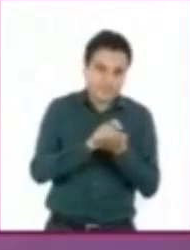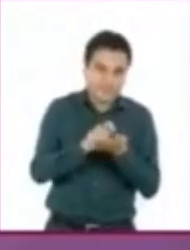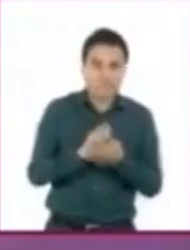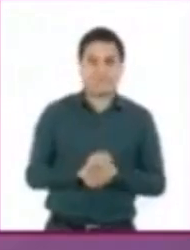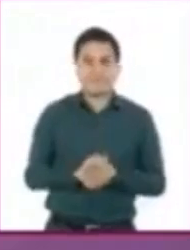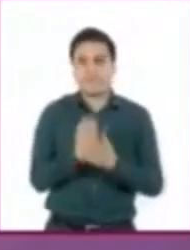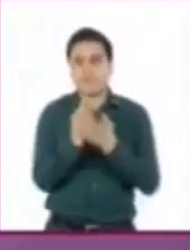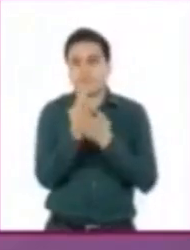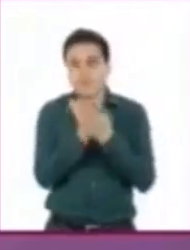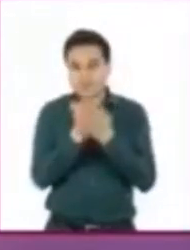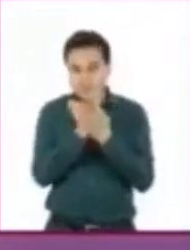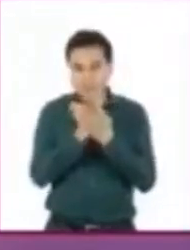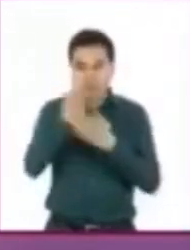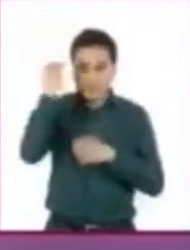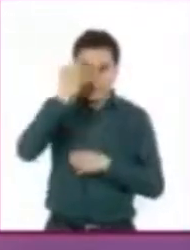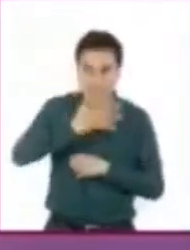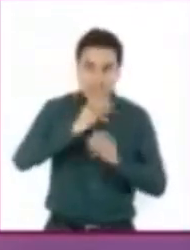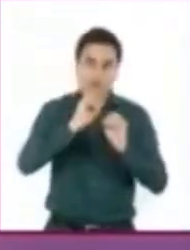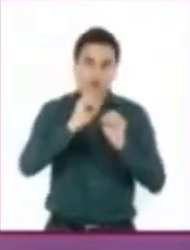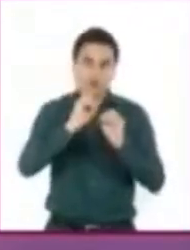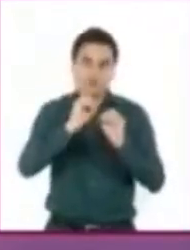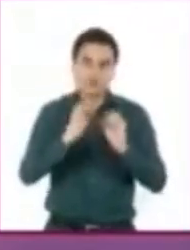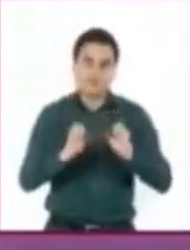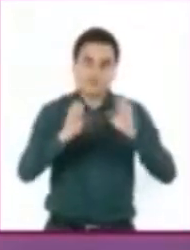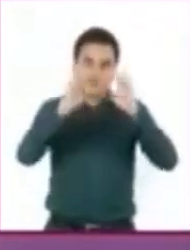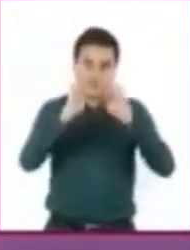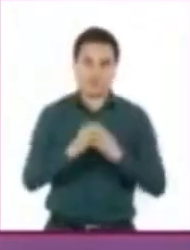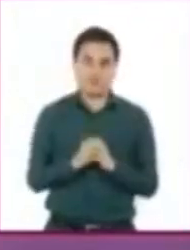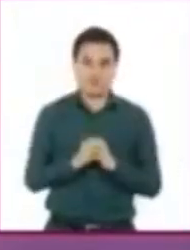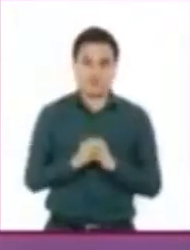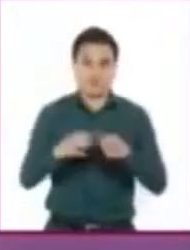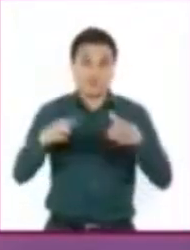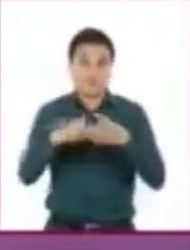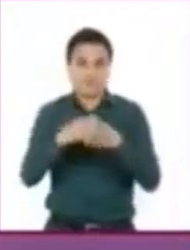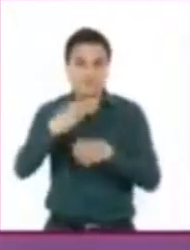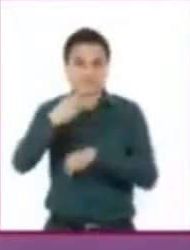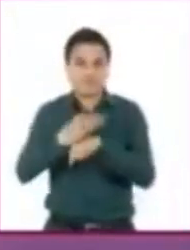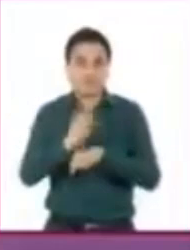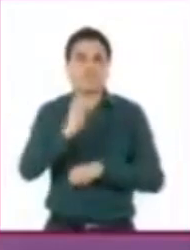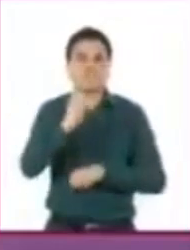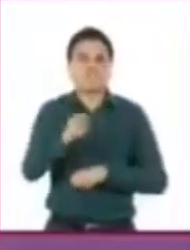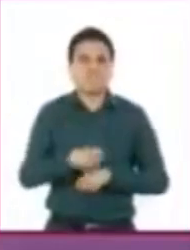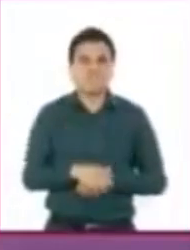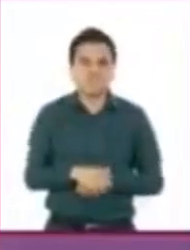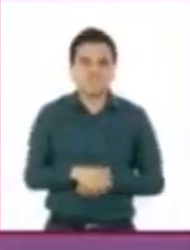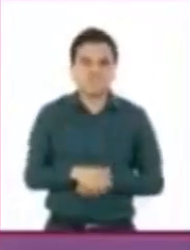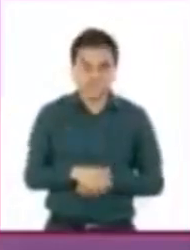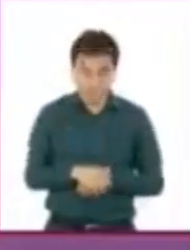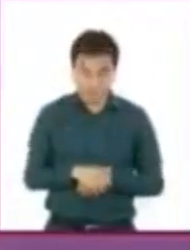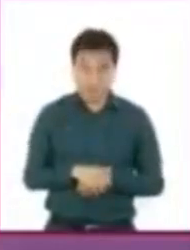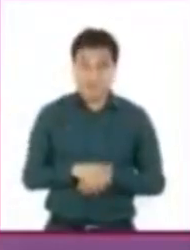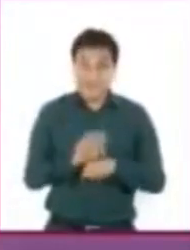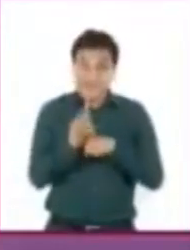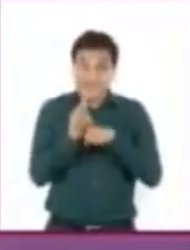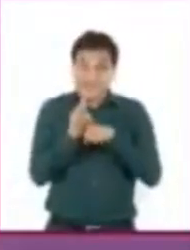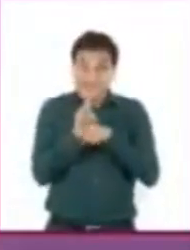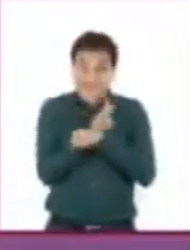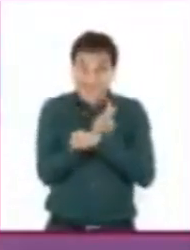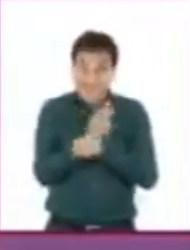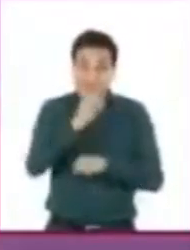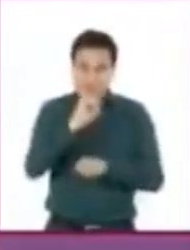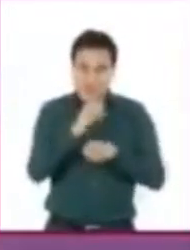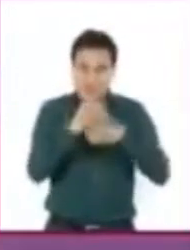o arquitectónicas. Las fuentes secundarias son escritos posteriores al objeto de estudio y